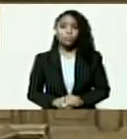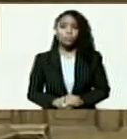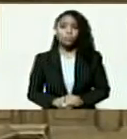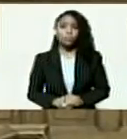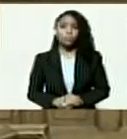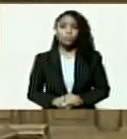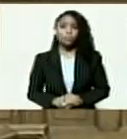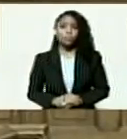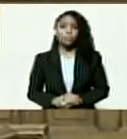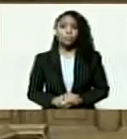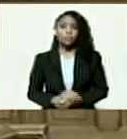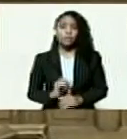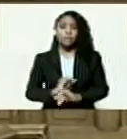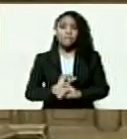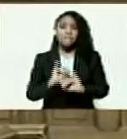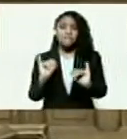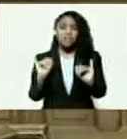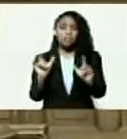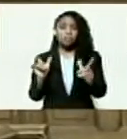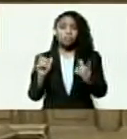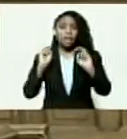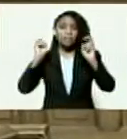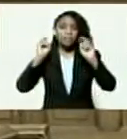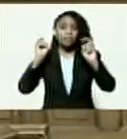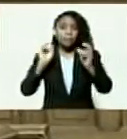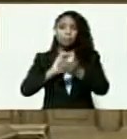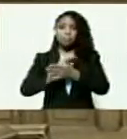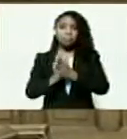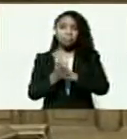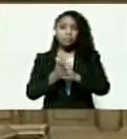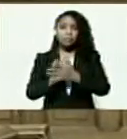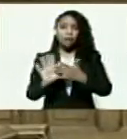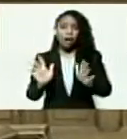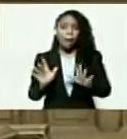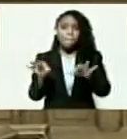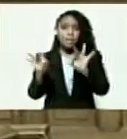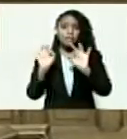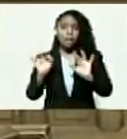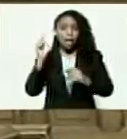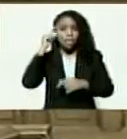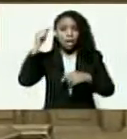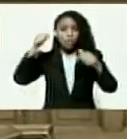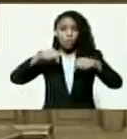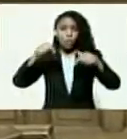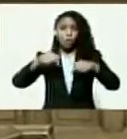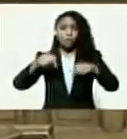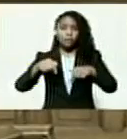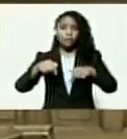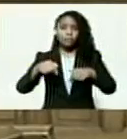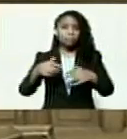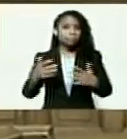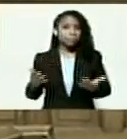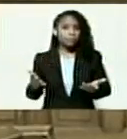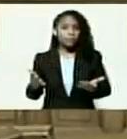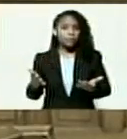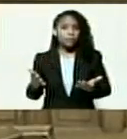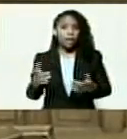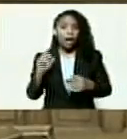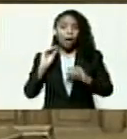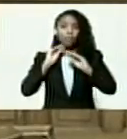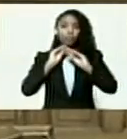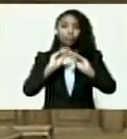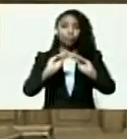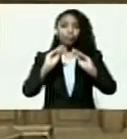Agotada la materia, se levanta la sesión especial del día de hoy y serán